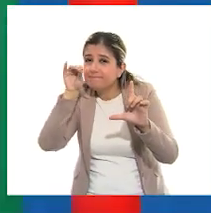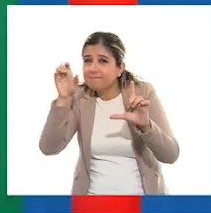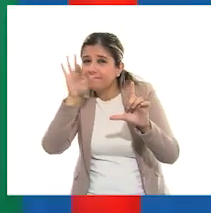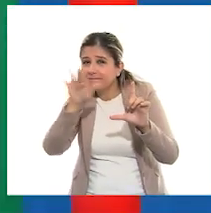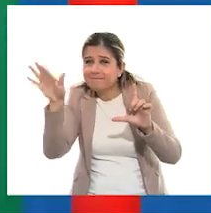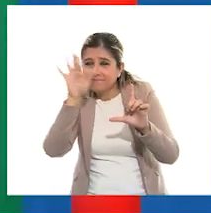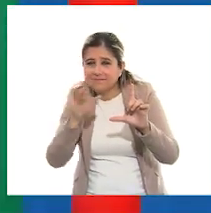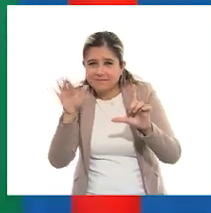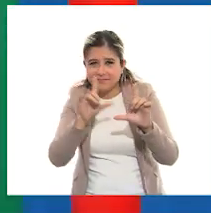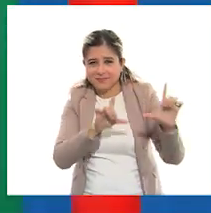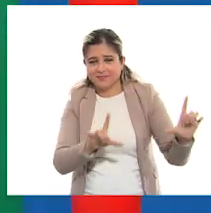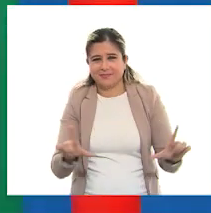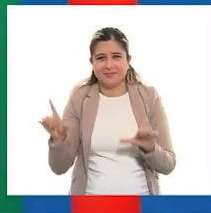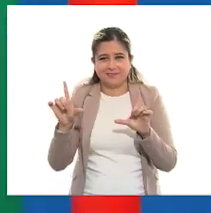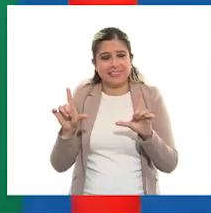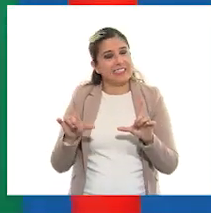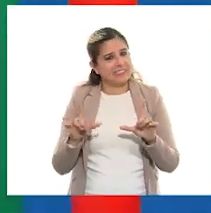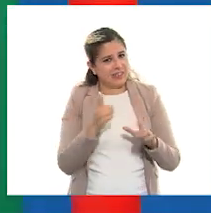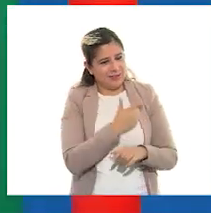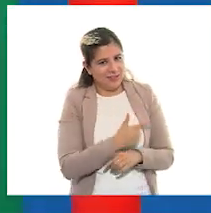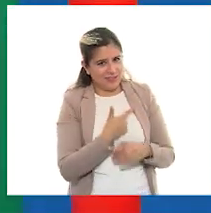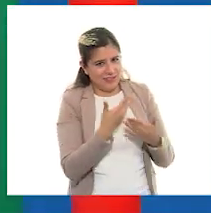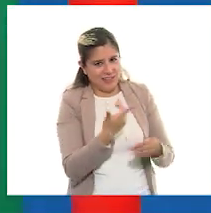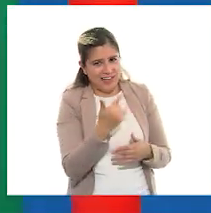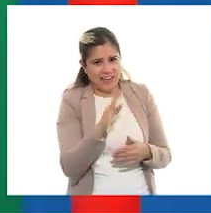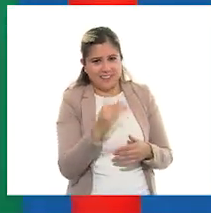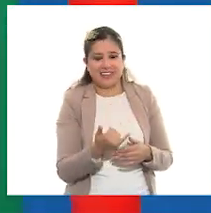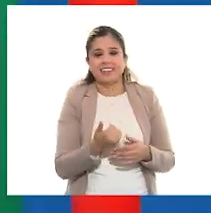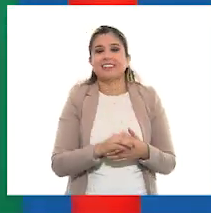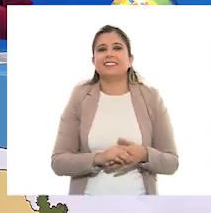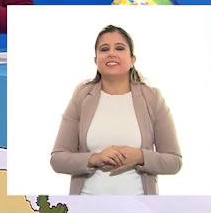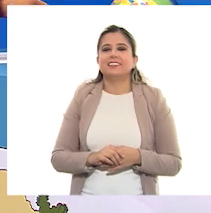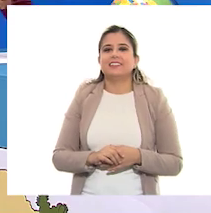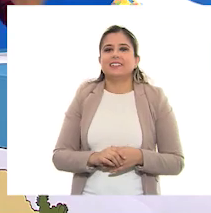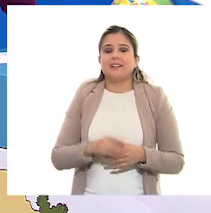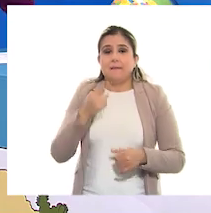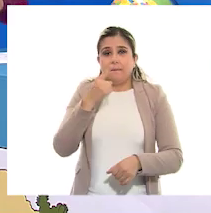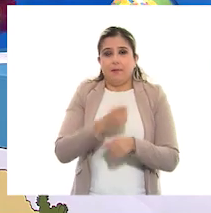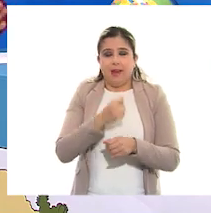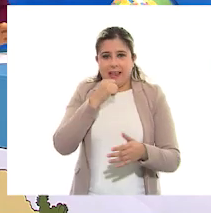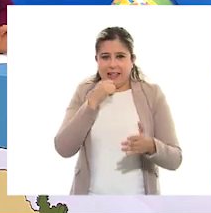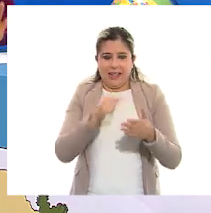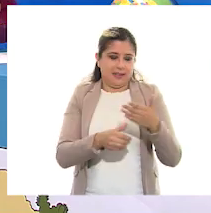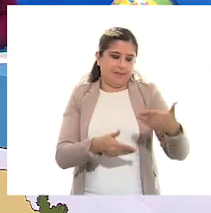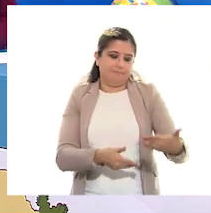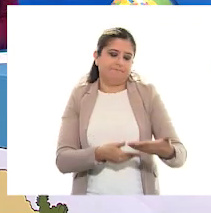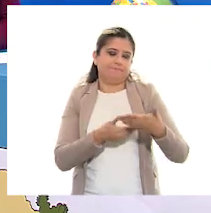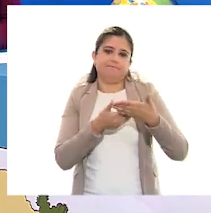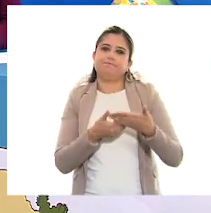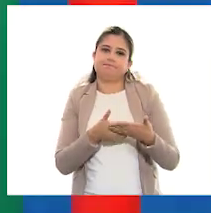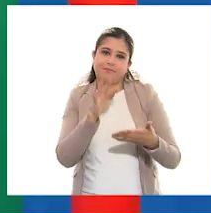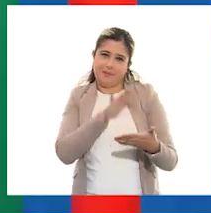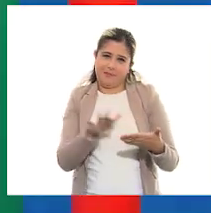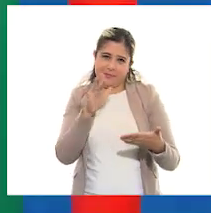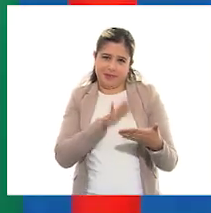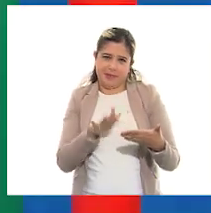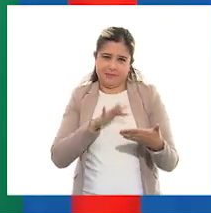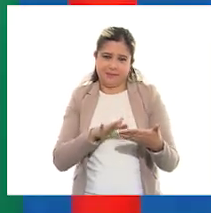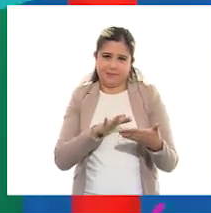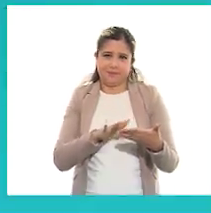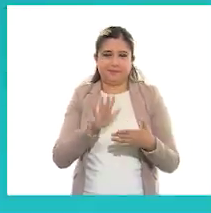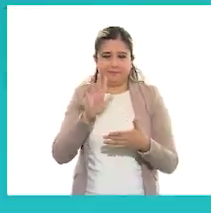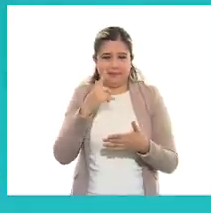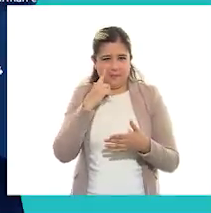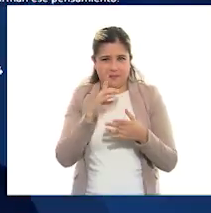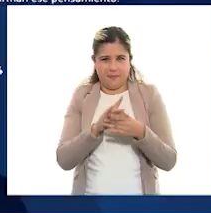Y aquí la tenemos. Con todo gusto, Gaby. La primera carta. El tiempo. Muy bien. Desde abajo y con... Sí, dice